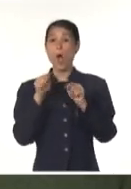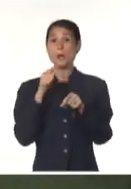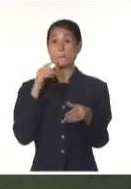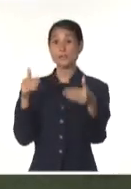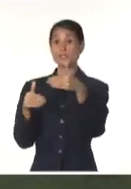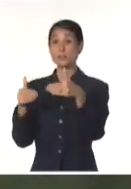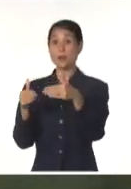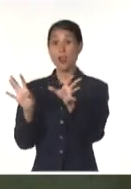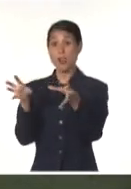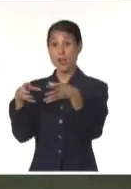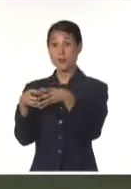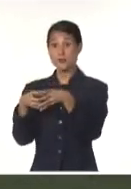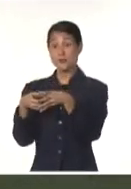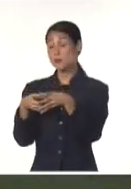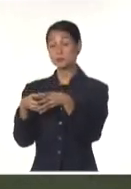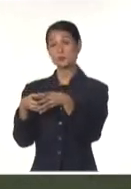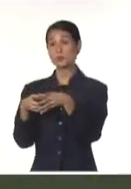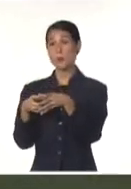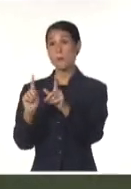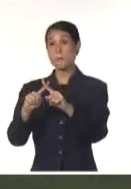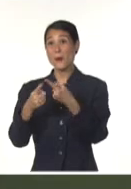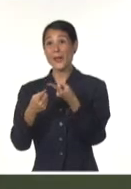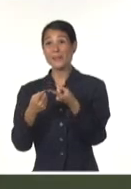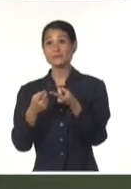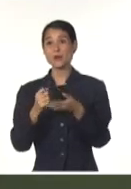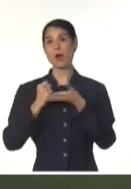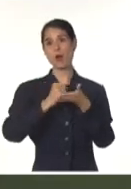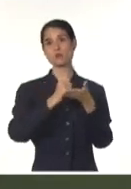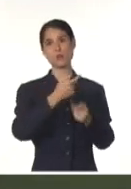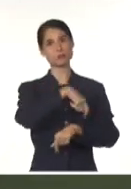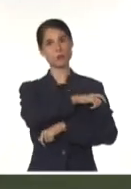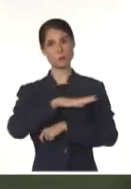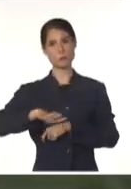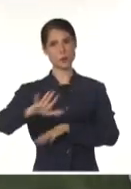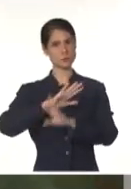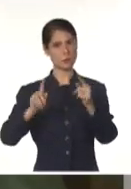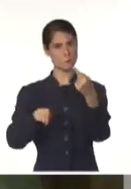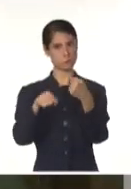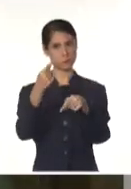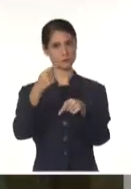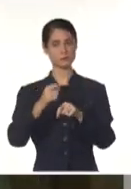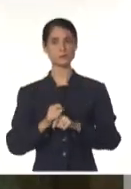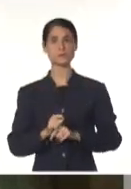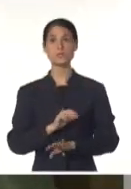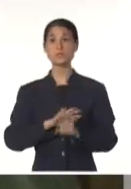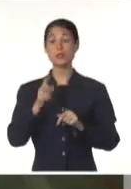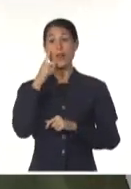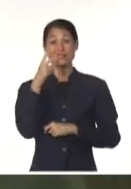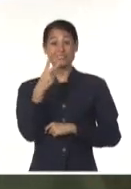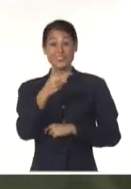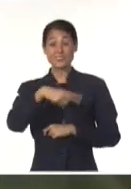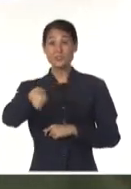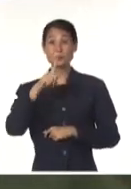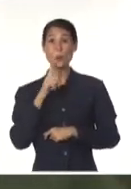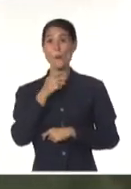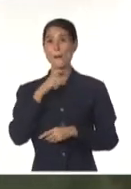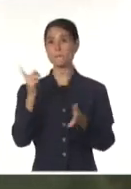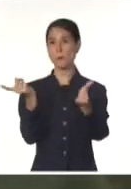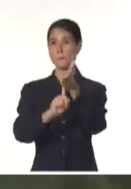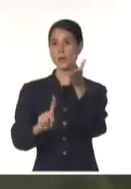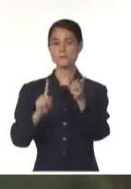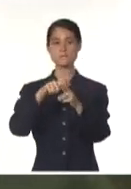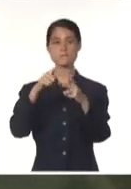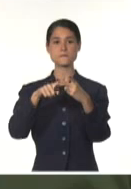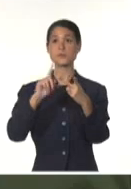mismo. Y bueno, seguimos en combate, seguimos trabajando en la atención a estas dos importantes situaciones que ponen una